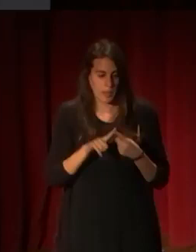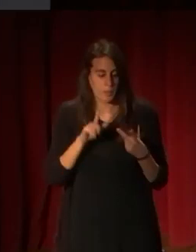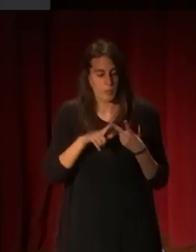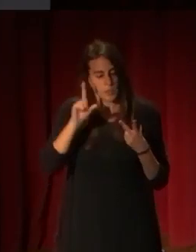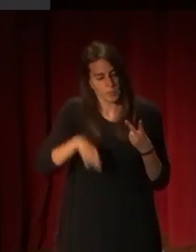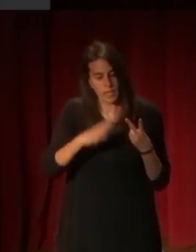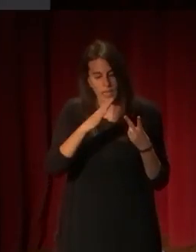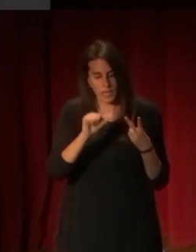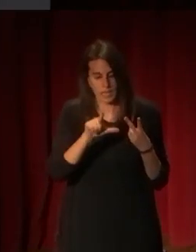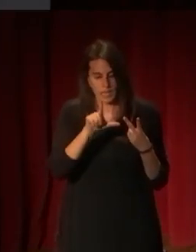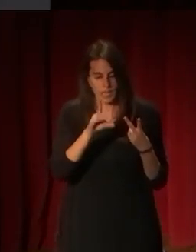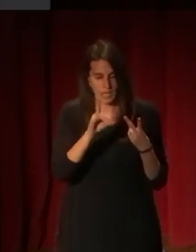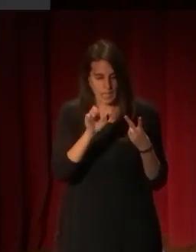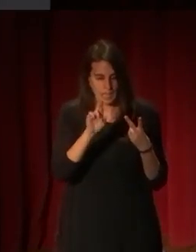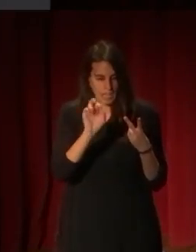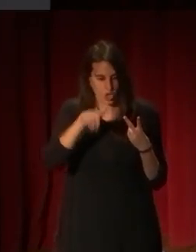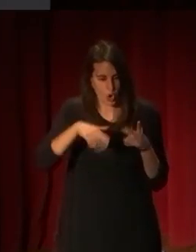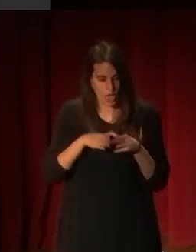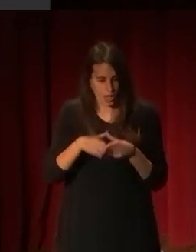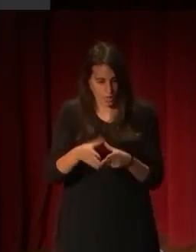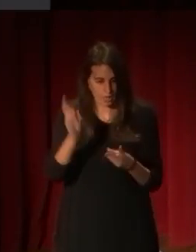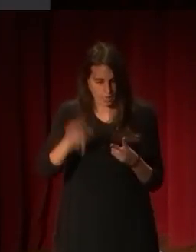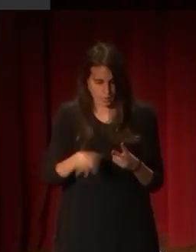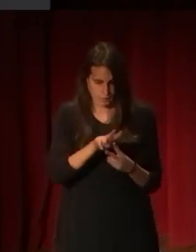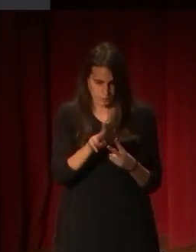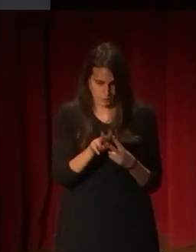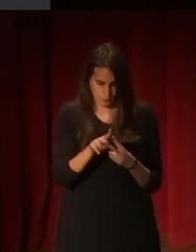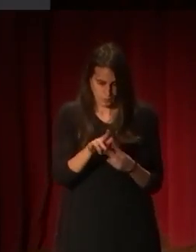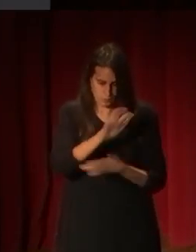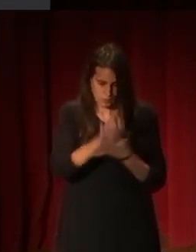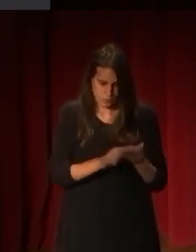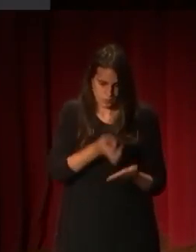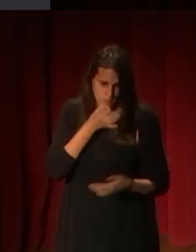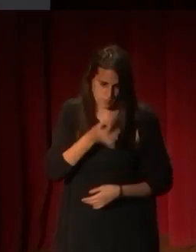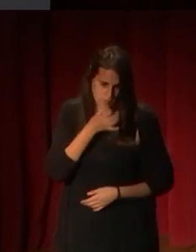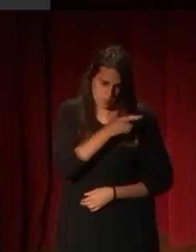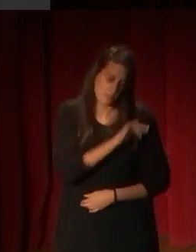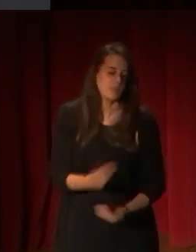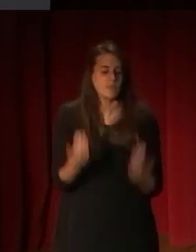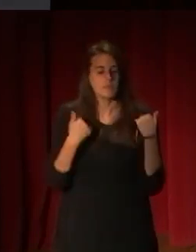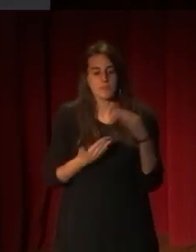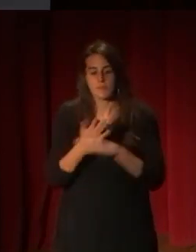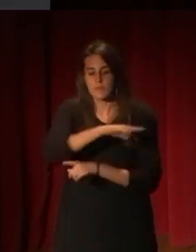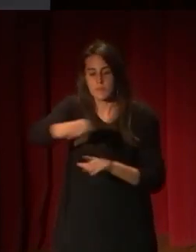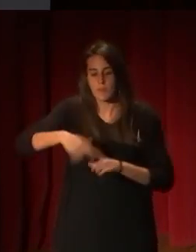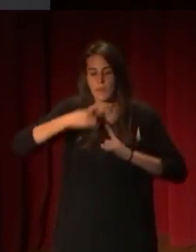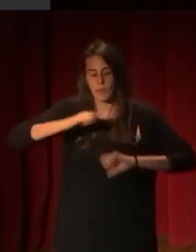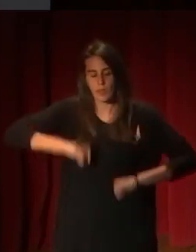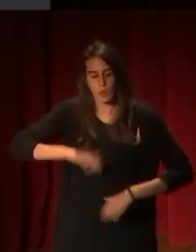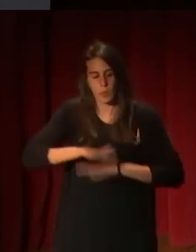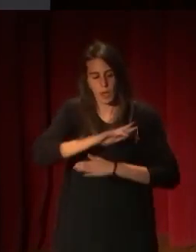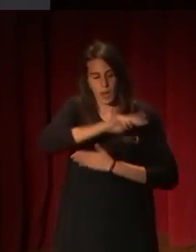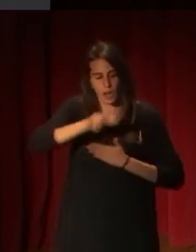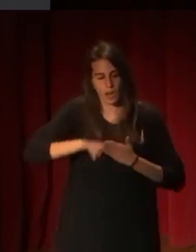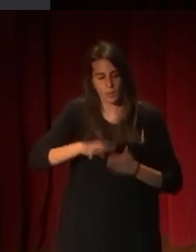la barca que fue también autor de muchas de las mutaciones o de las tarascas que presidían el corpus la